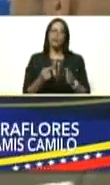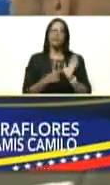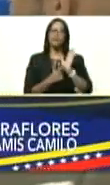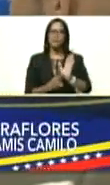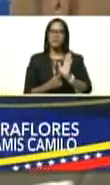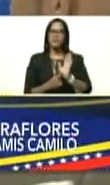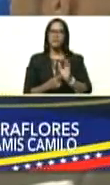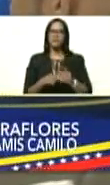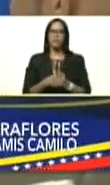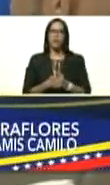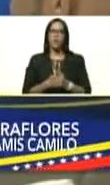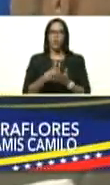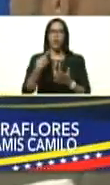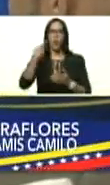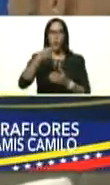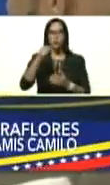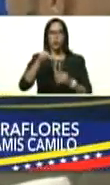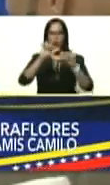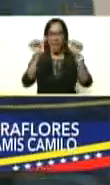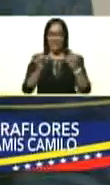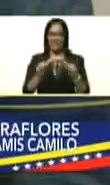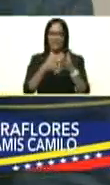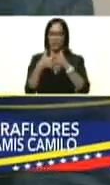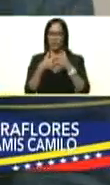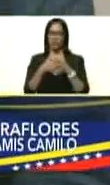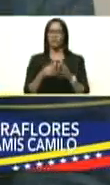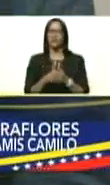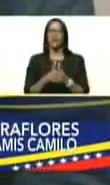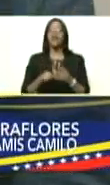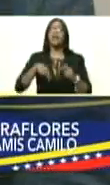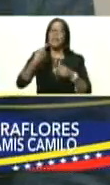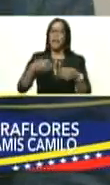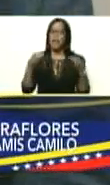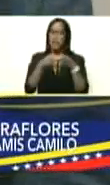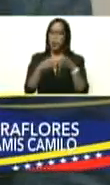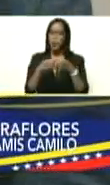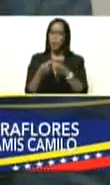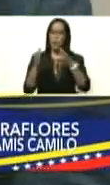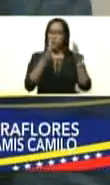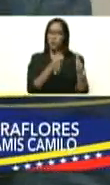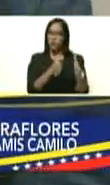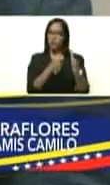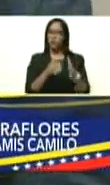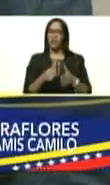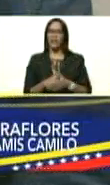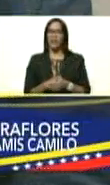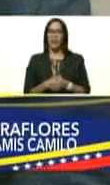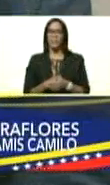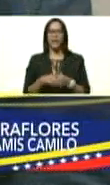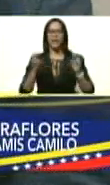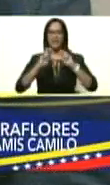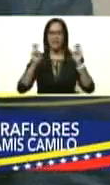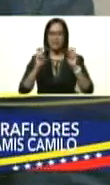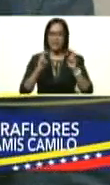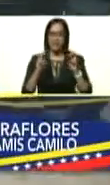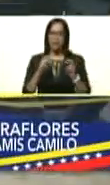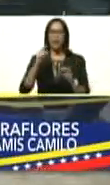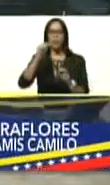por Arnold Schwarzenegger. Posteriormente salió de esta agrupación y pasó a la Roca Banda, donde pegó temas como El